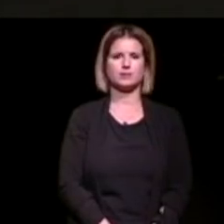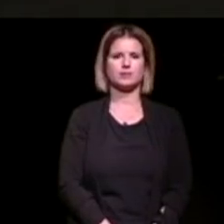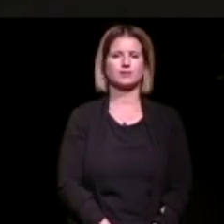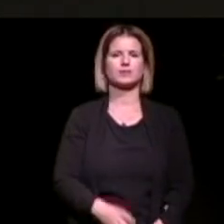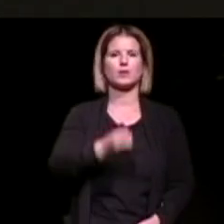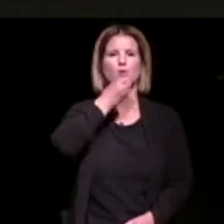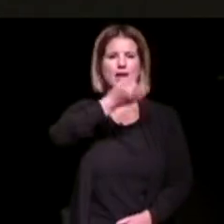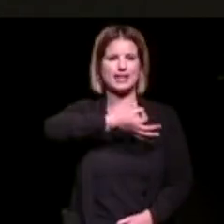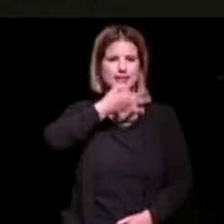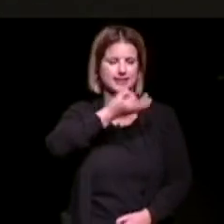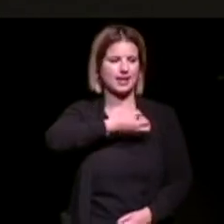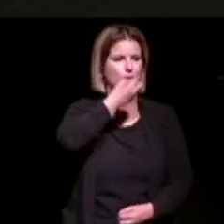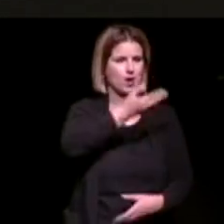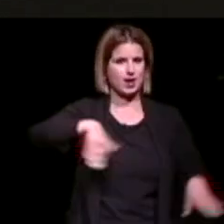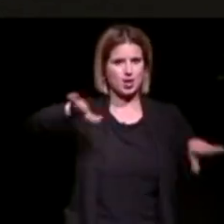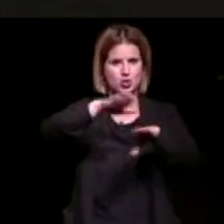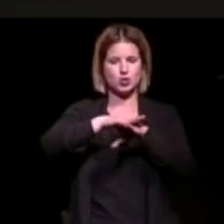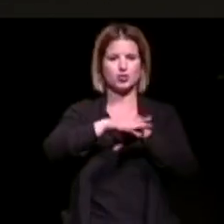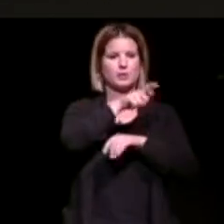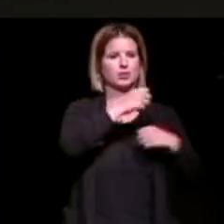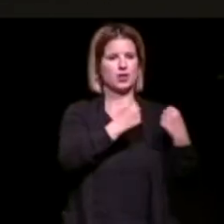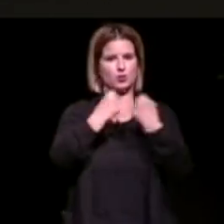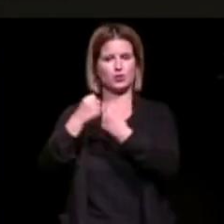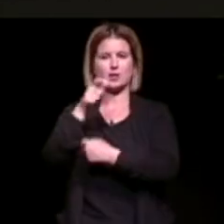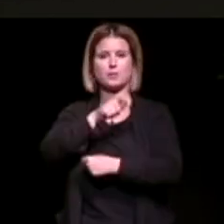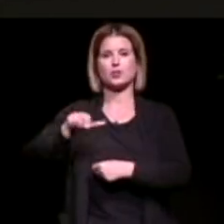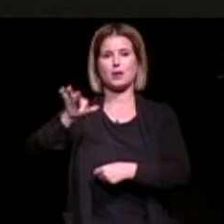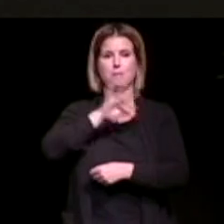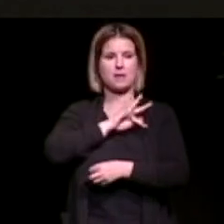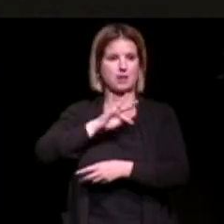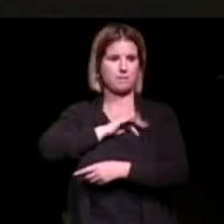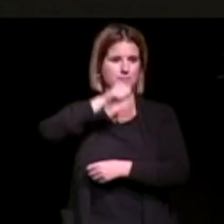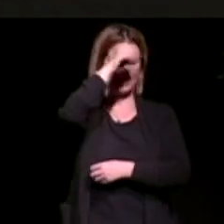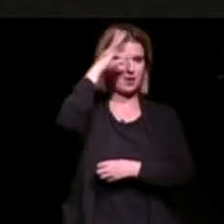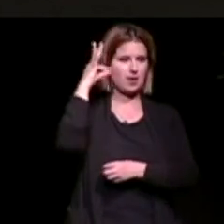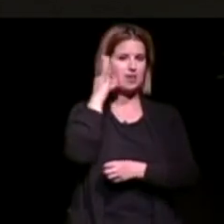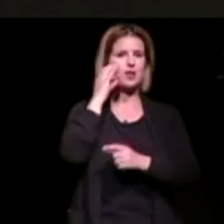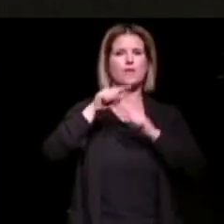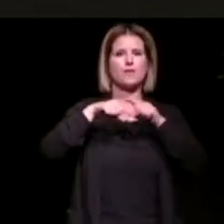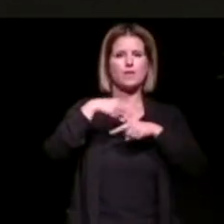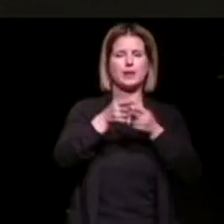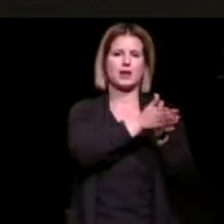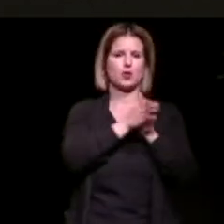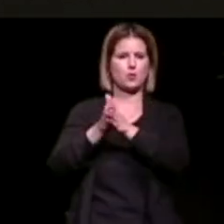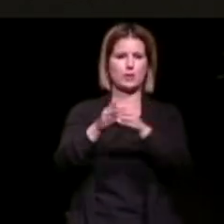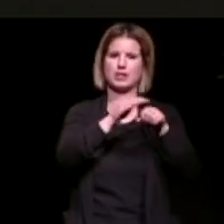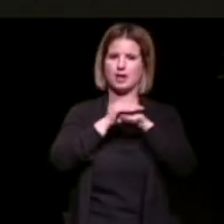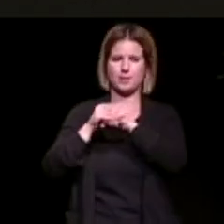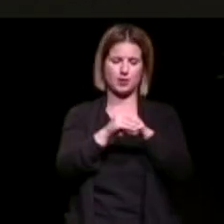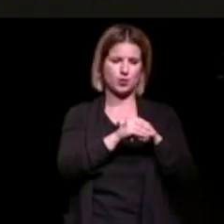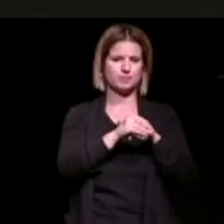buenas tardes buenas noches autoridades premiados familiares compañeros y amigos